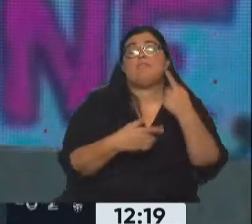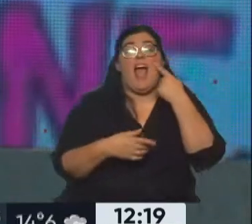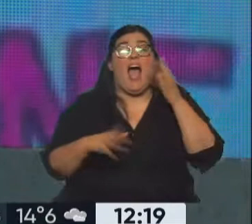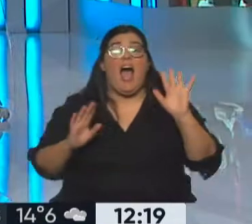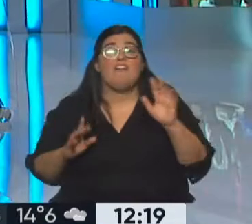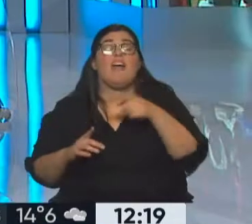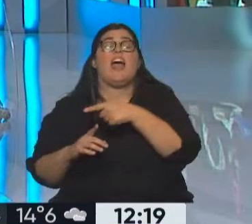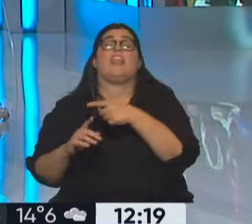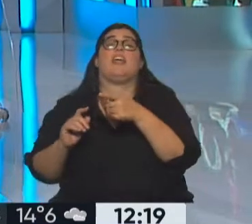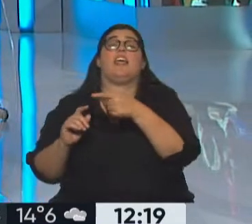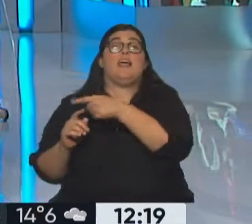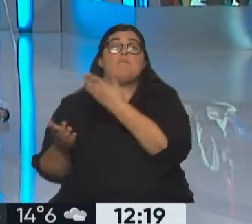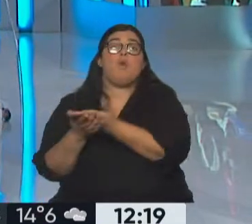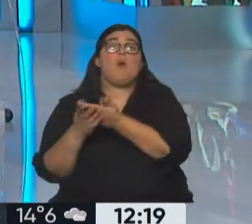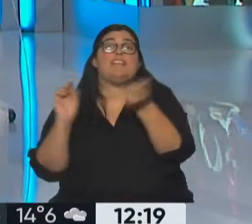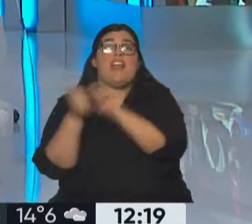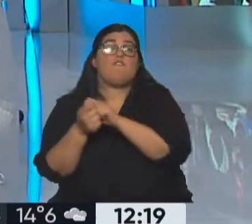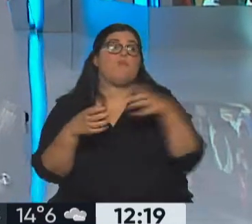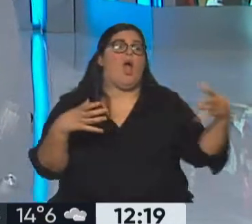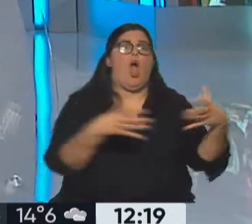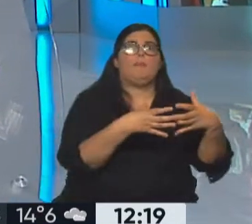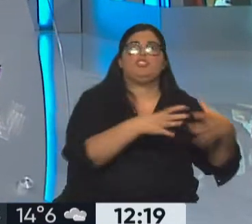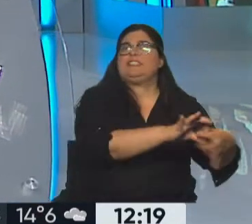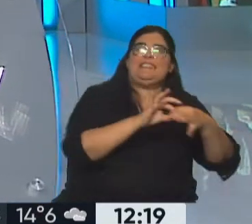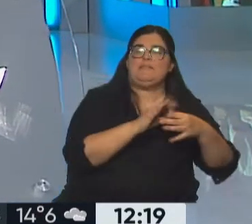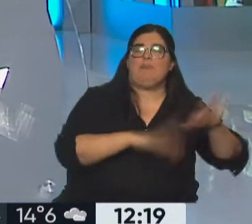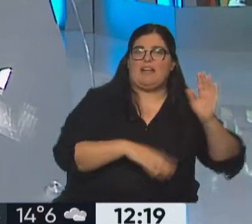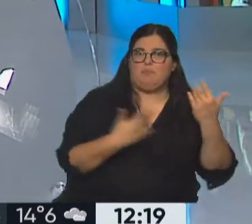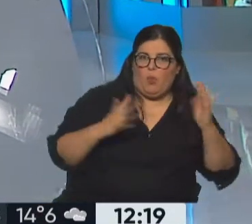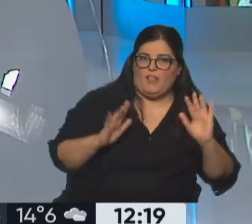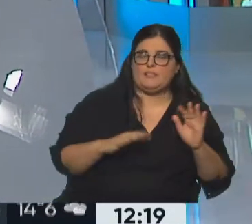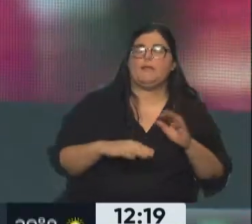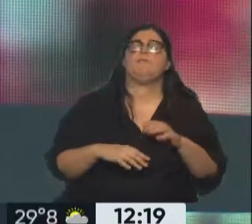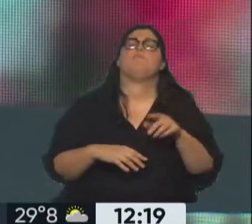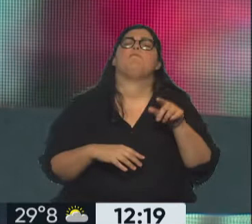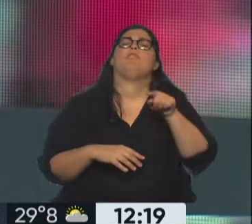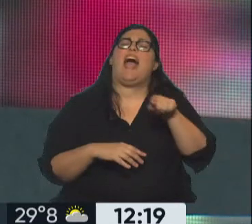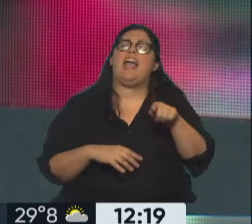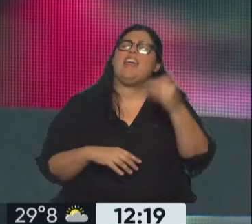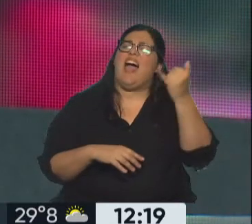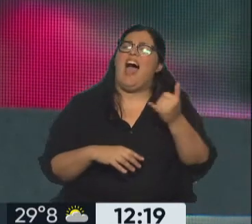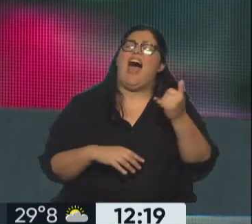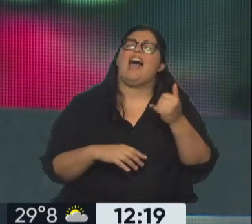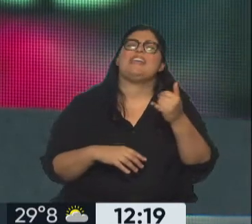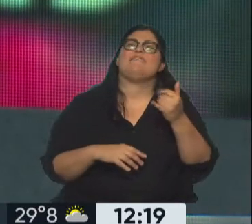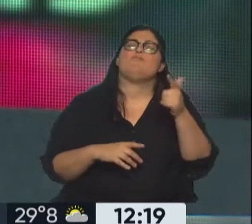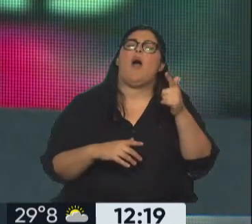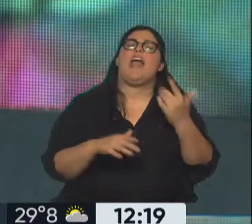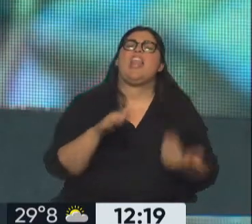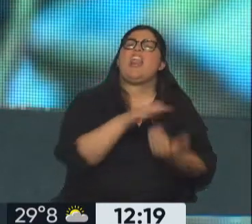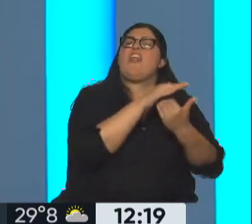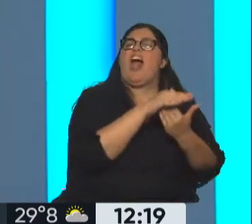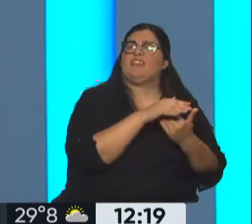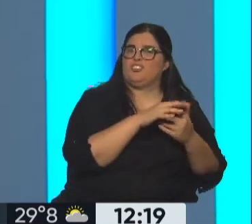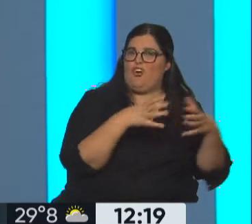postura un poco más firme o Sí, fuerte en la oposición. Lo que vemos ahí, Ever, es una capacidad de bloquear. No hay liderazgos que capitalicen esto. Claro, y hay unas